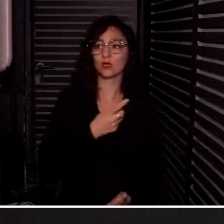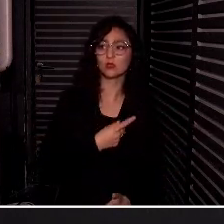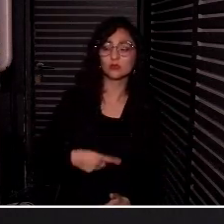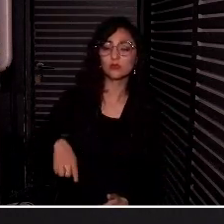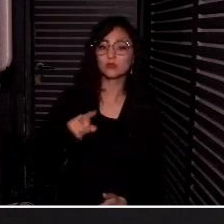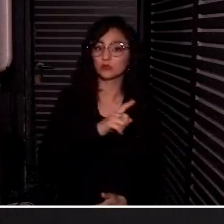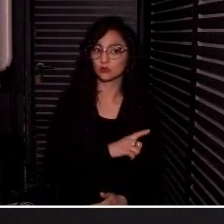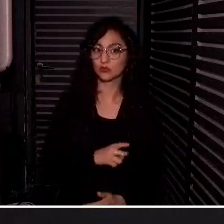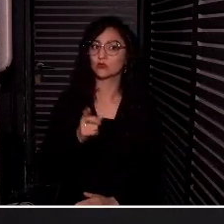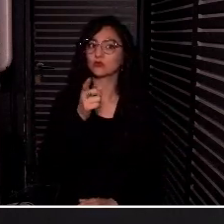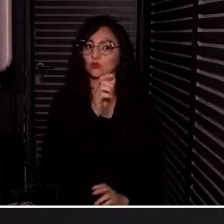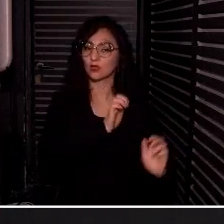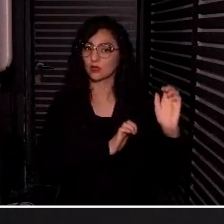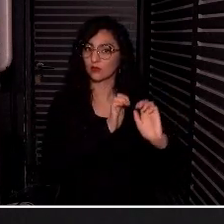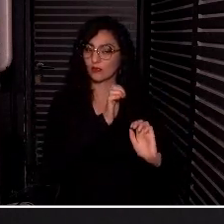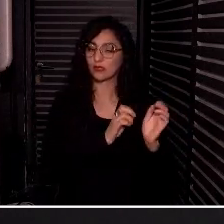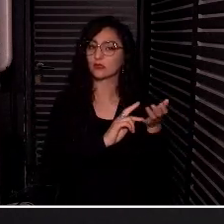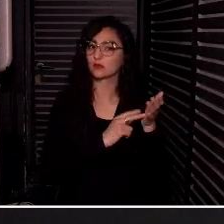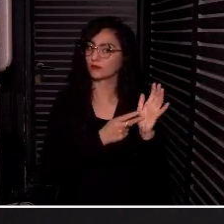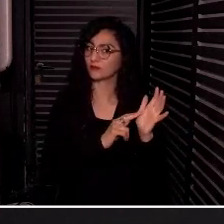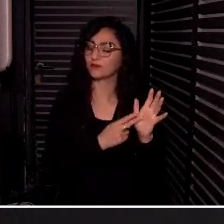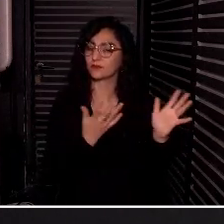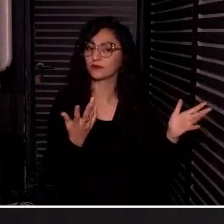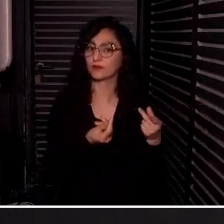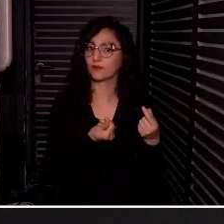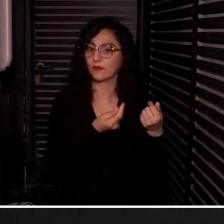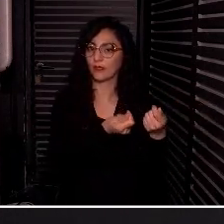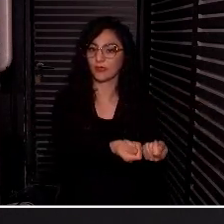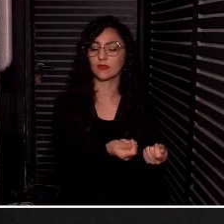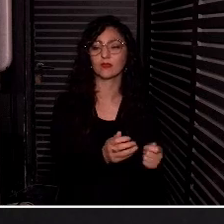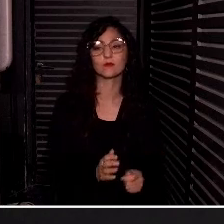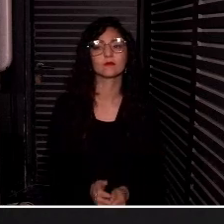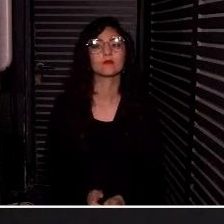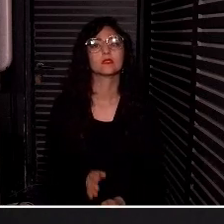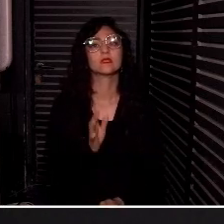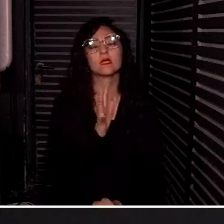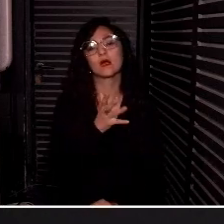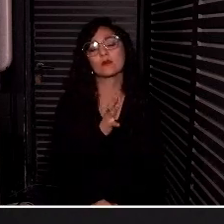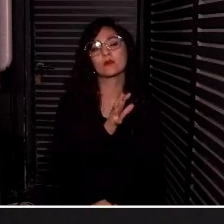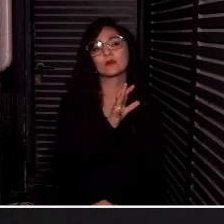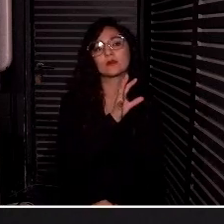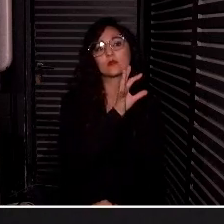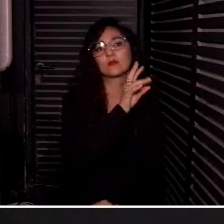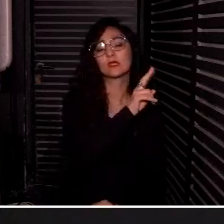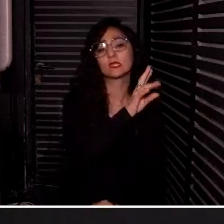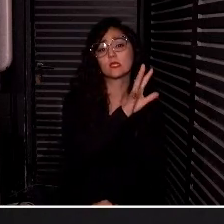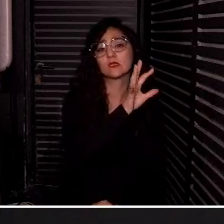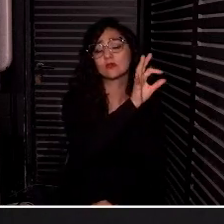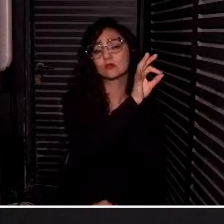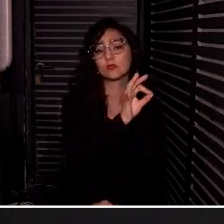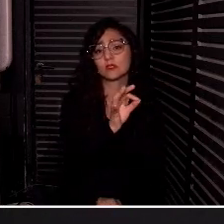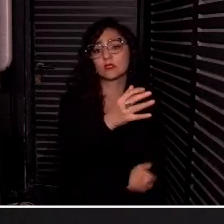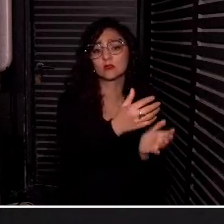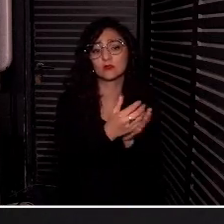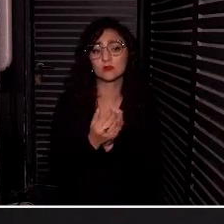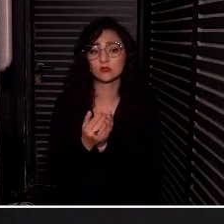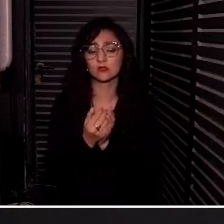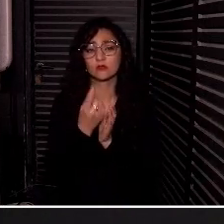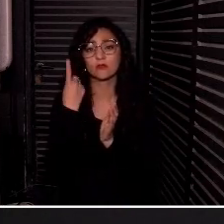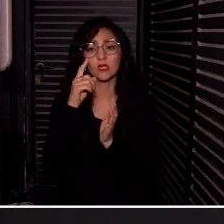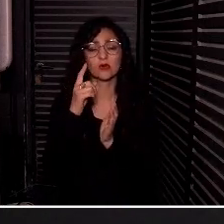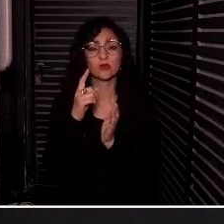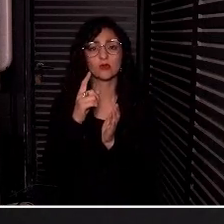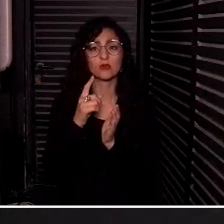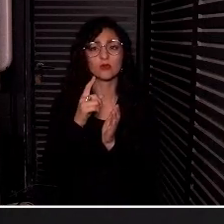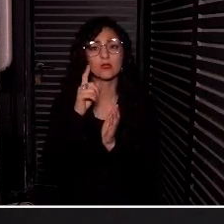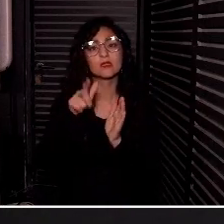crisis donde si los ingresos se redujeron desde un 50 hasta un 25% y lo que se dice es que se va a establecer en un 17